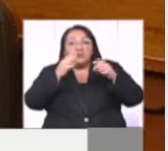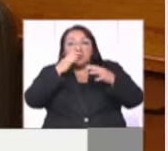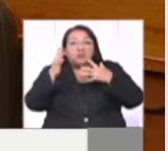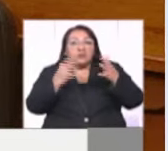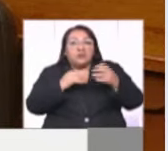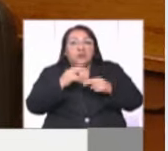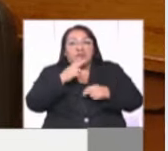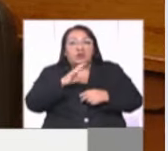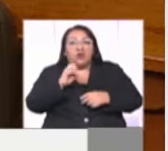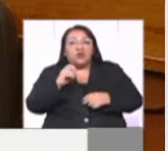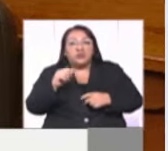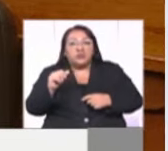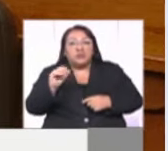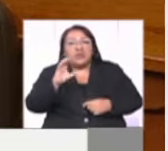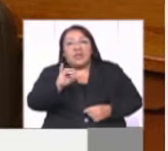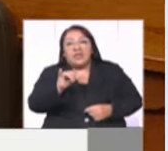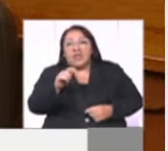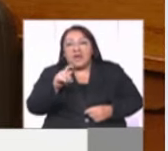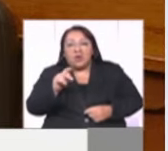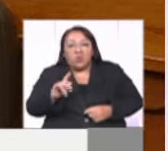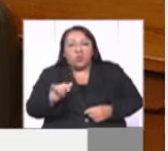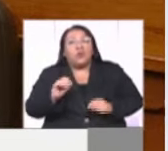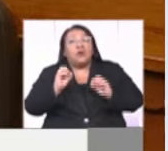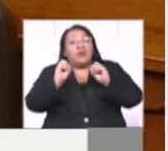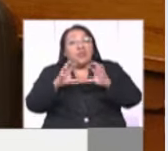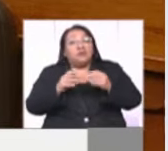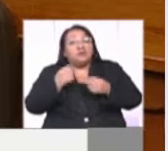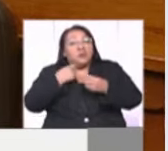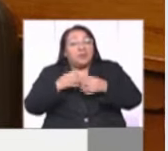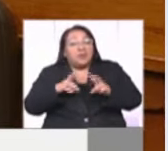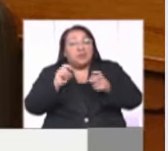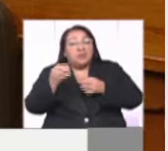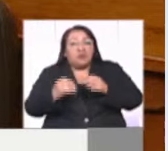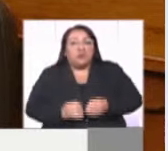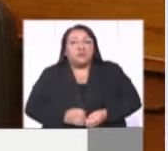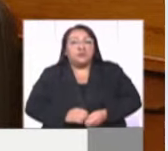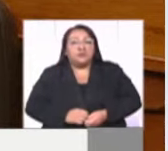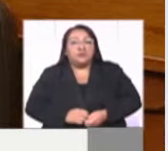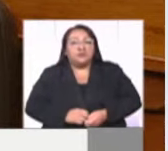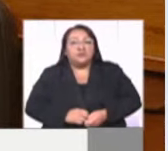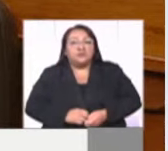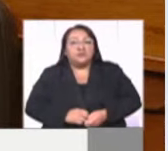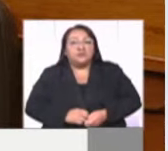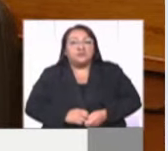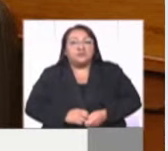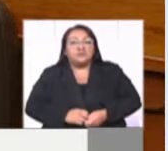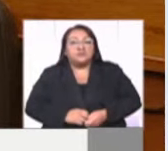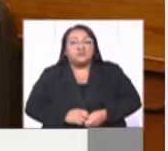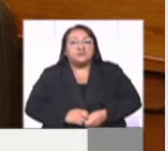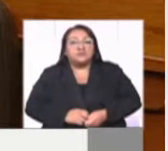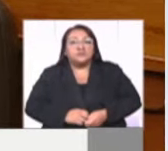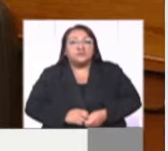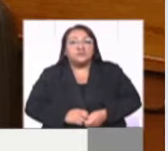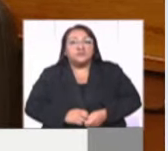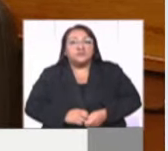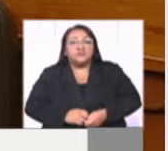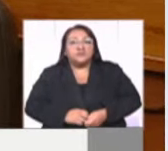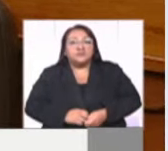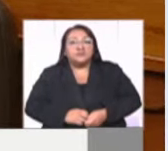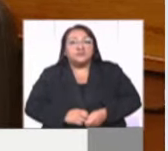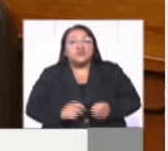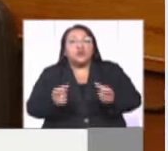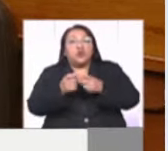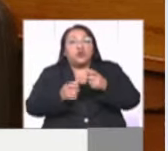Niño costero, el Yaku, que ha dejado cuantiosas pérdidas económicas en infraestructura y pérdidas humanas. Estimados